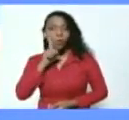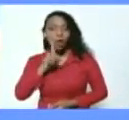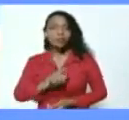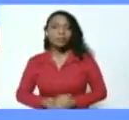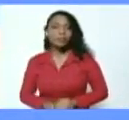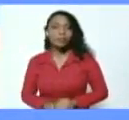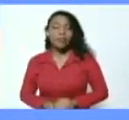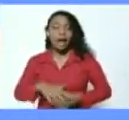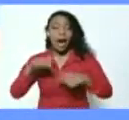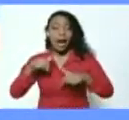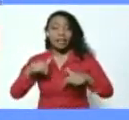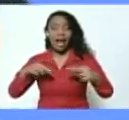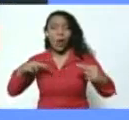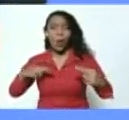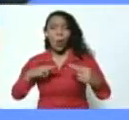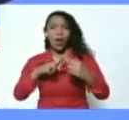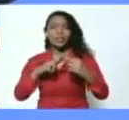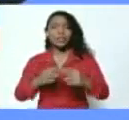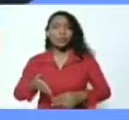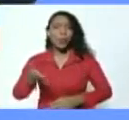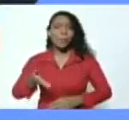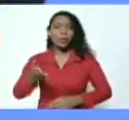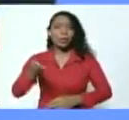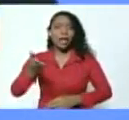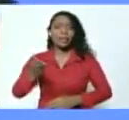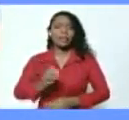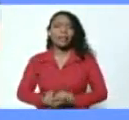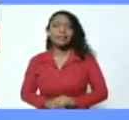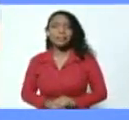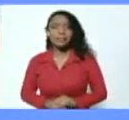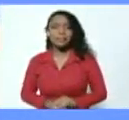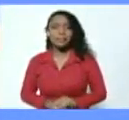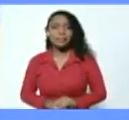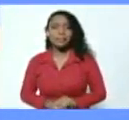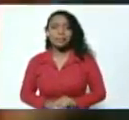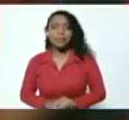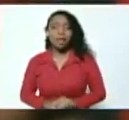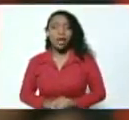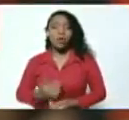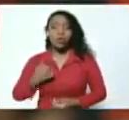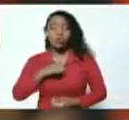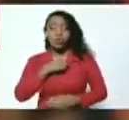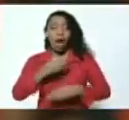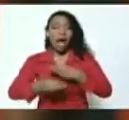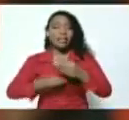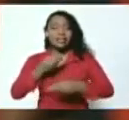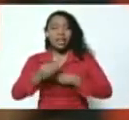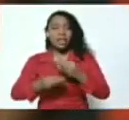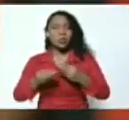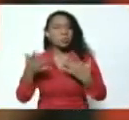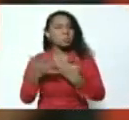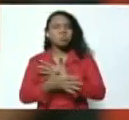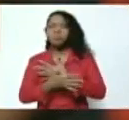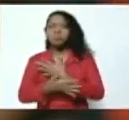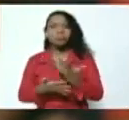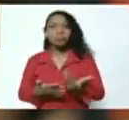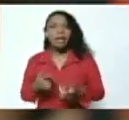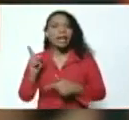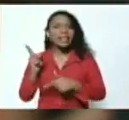Que este encuentro tan importante lo estamos realizando como parte